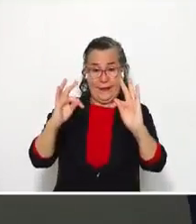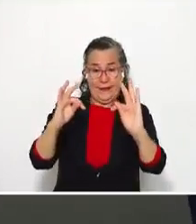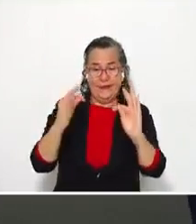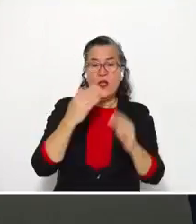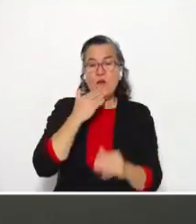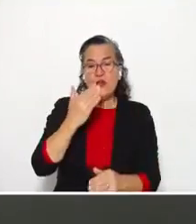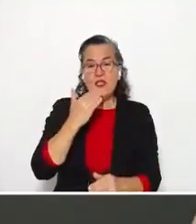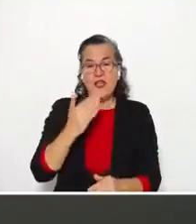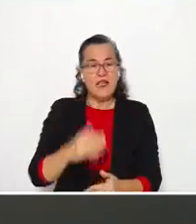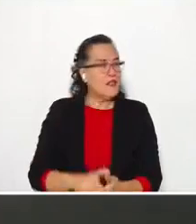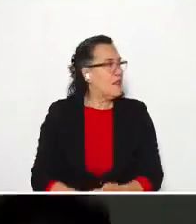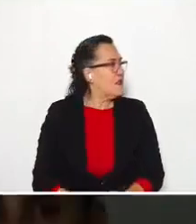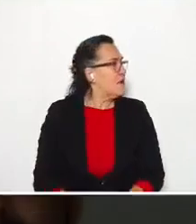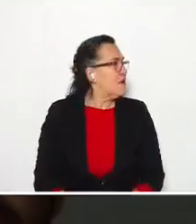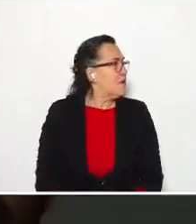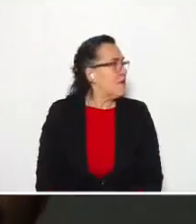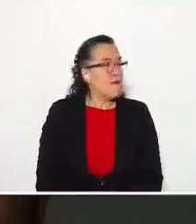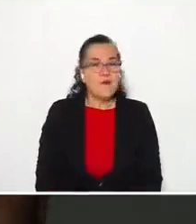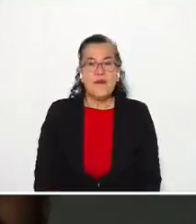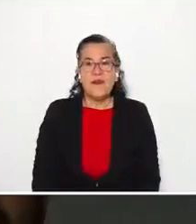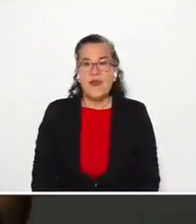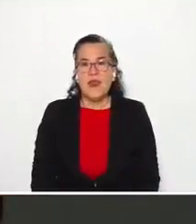Muchas gracias.